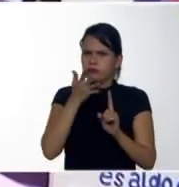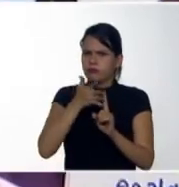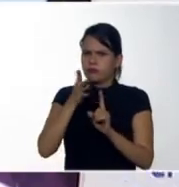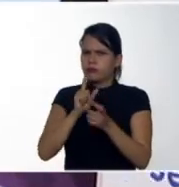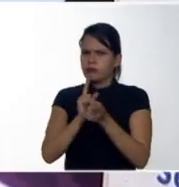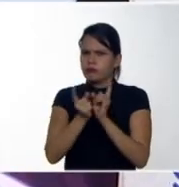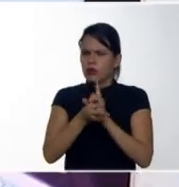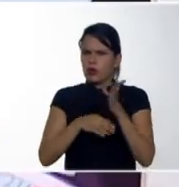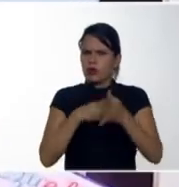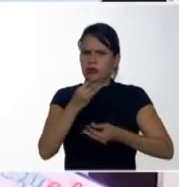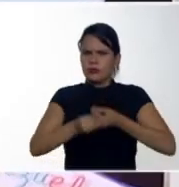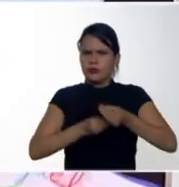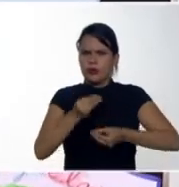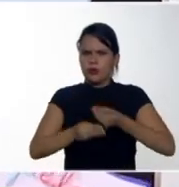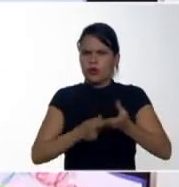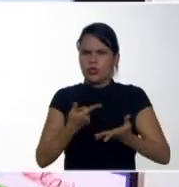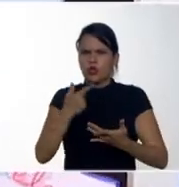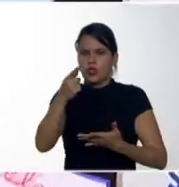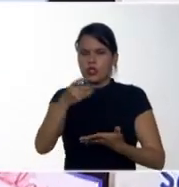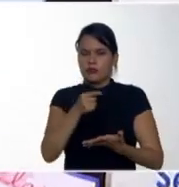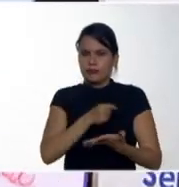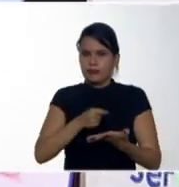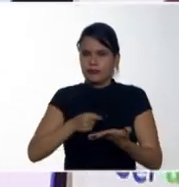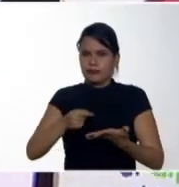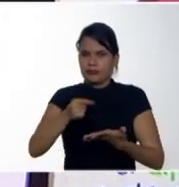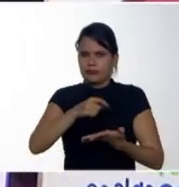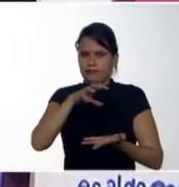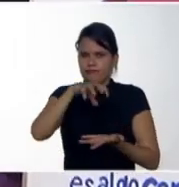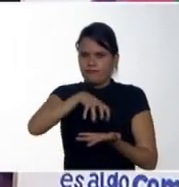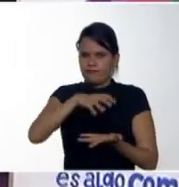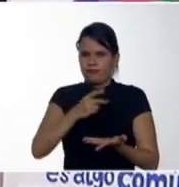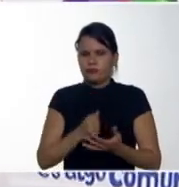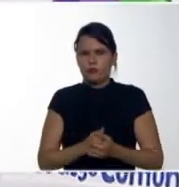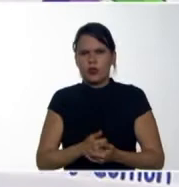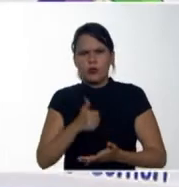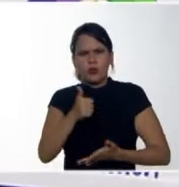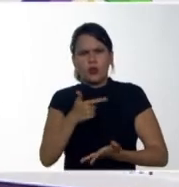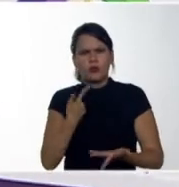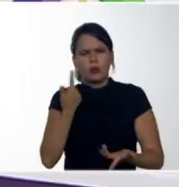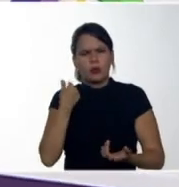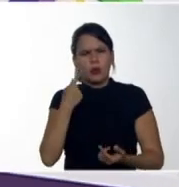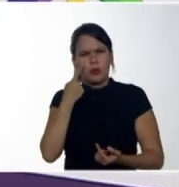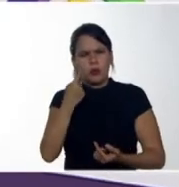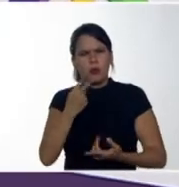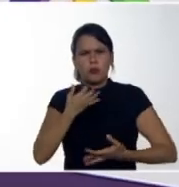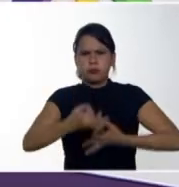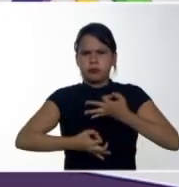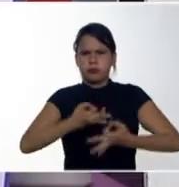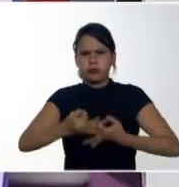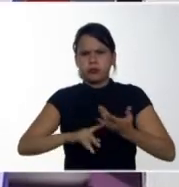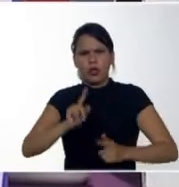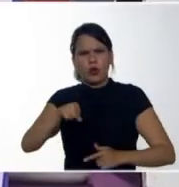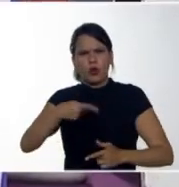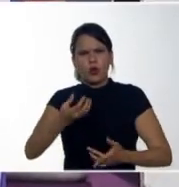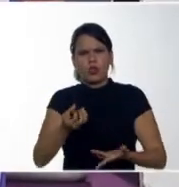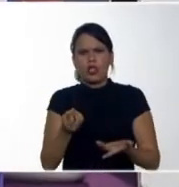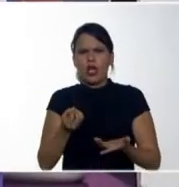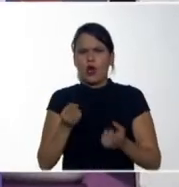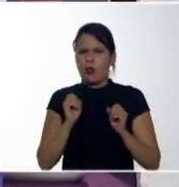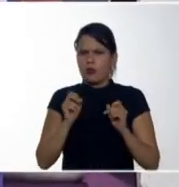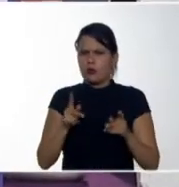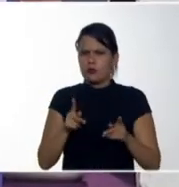la elaboración de esa cartografía. Muy bien, tenemos entonces, como ya lo hemos explicado en otras